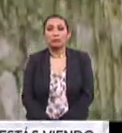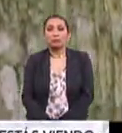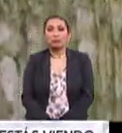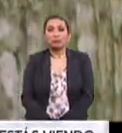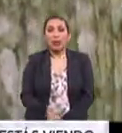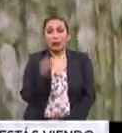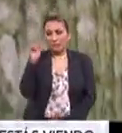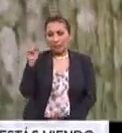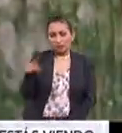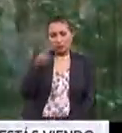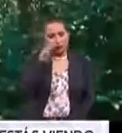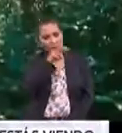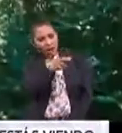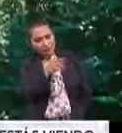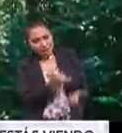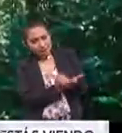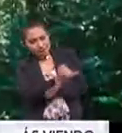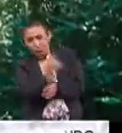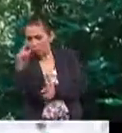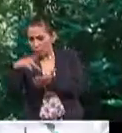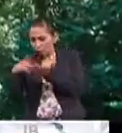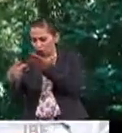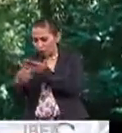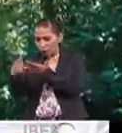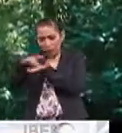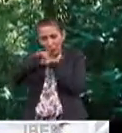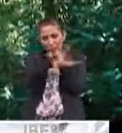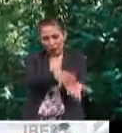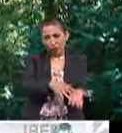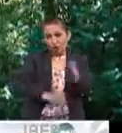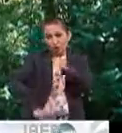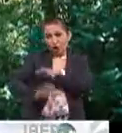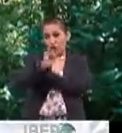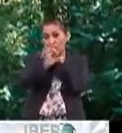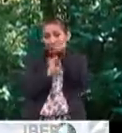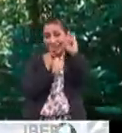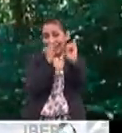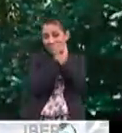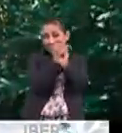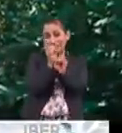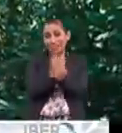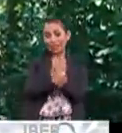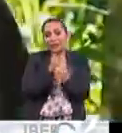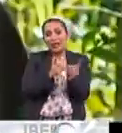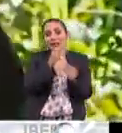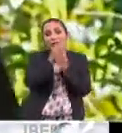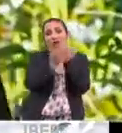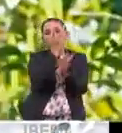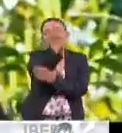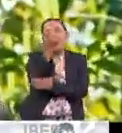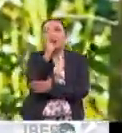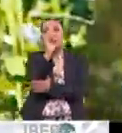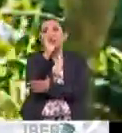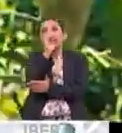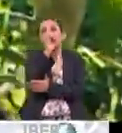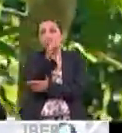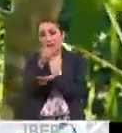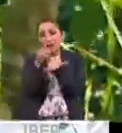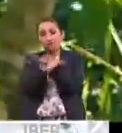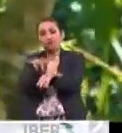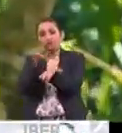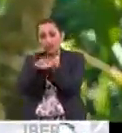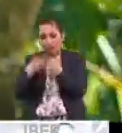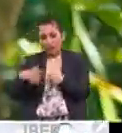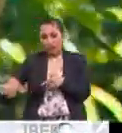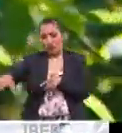En respuesta a esta decisión, un proyecto apoyado por el Fondo Internacional de Desarrollo Agrícola, el FIDA, ha ayudado a